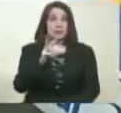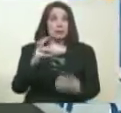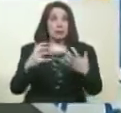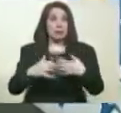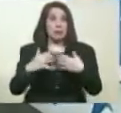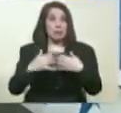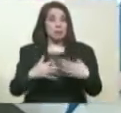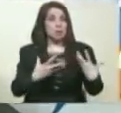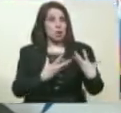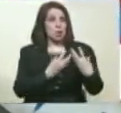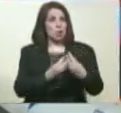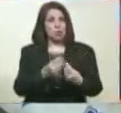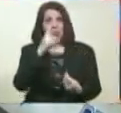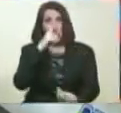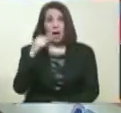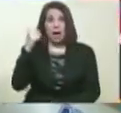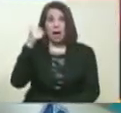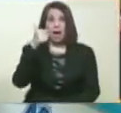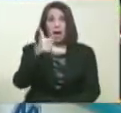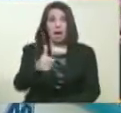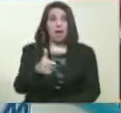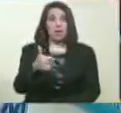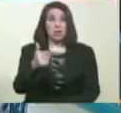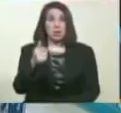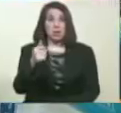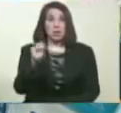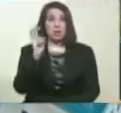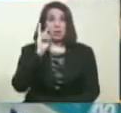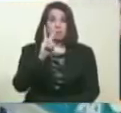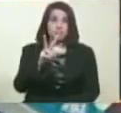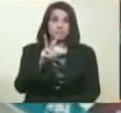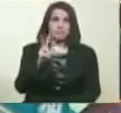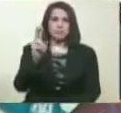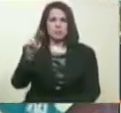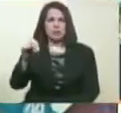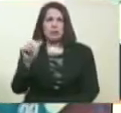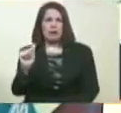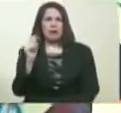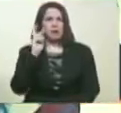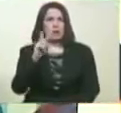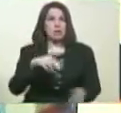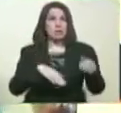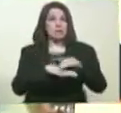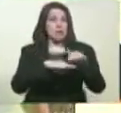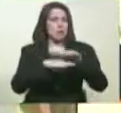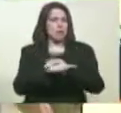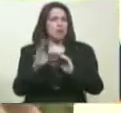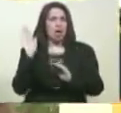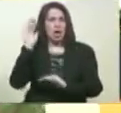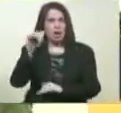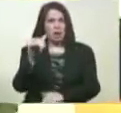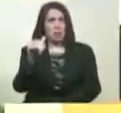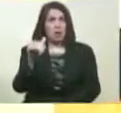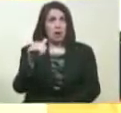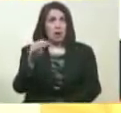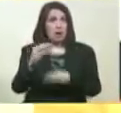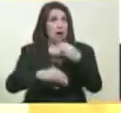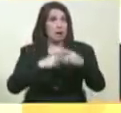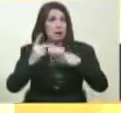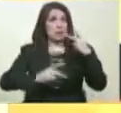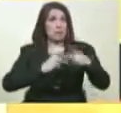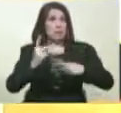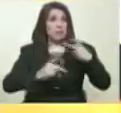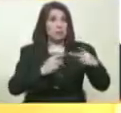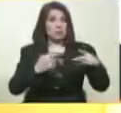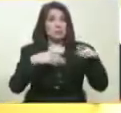que nos ha acompañado durante muchos años. ¿Cómo se llama la empresa? New Arrival. Es una empresa de Aragua que produce, fíjese,